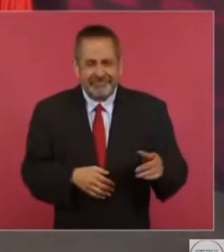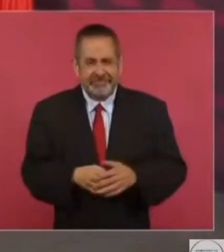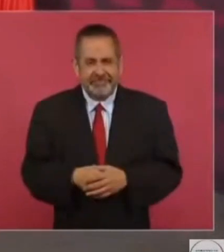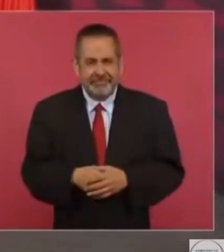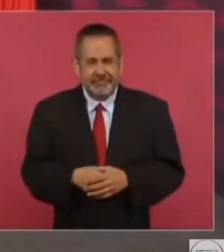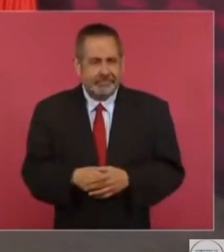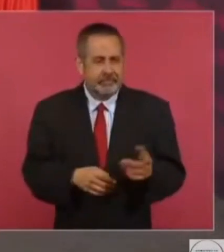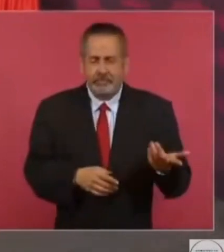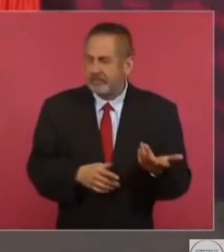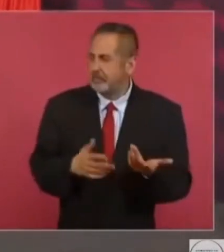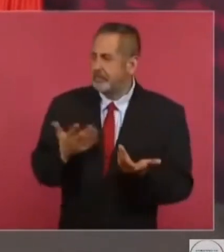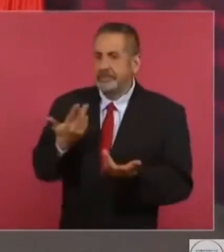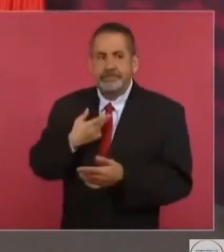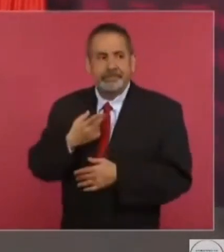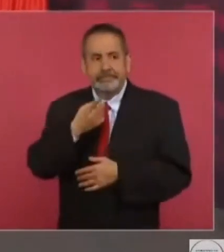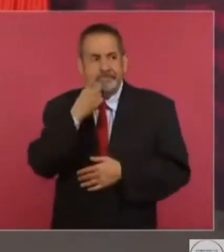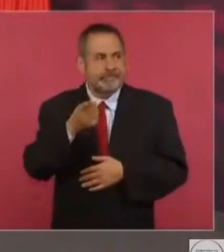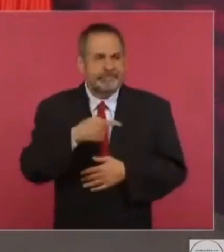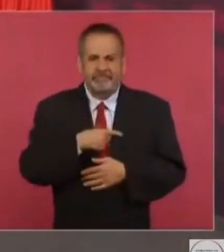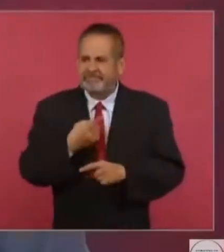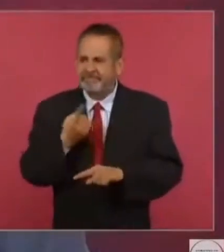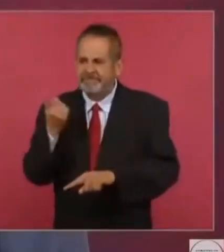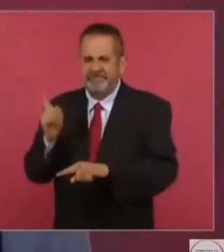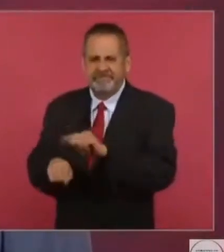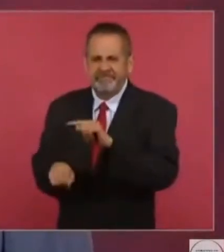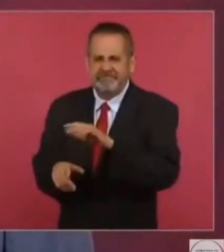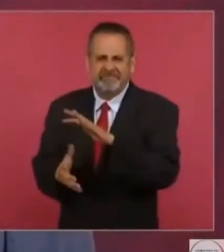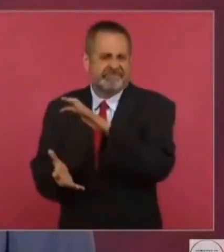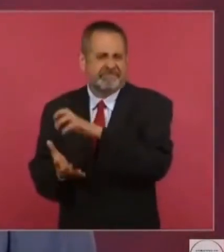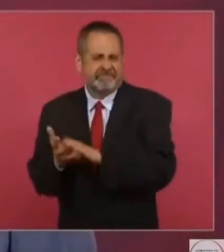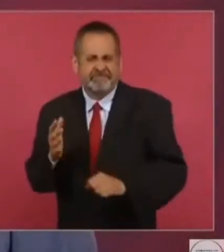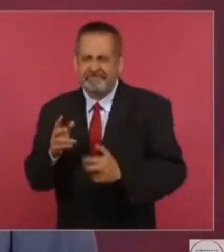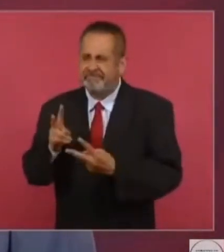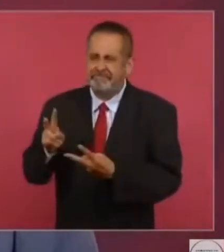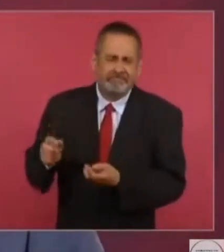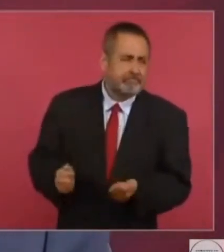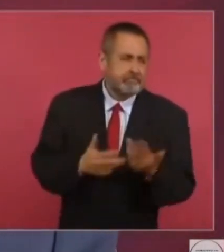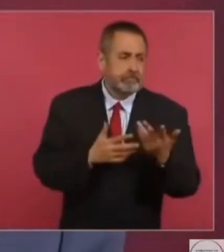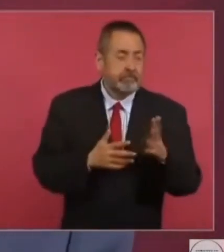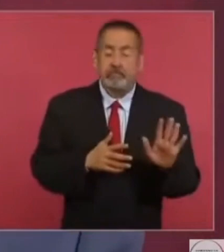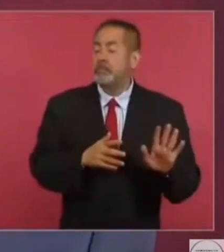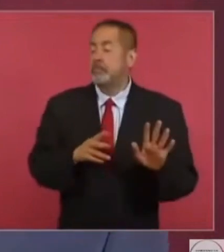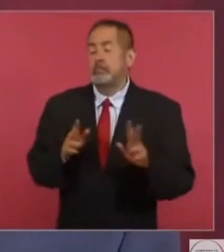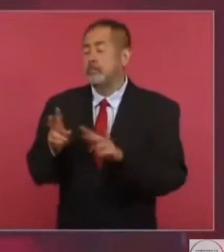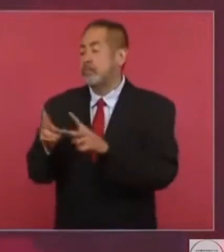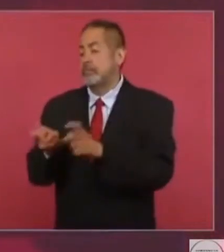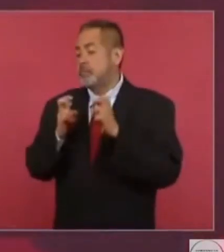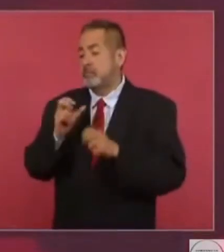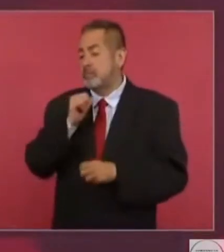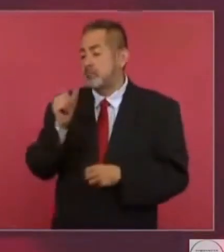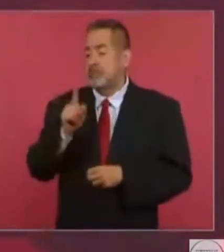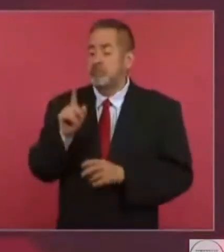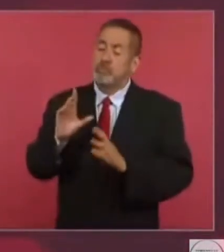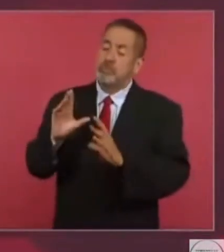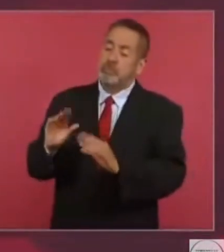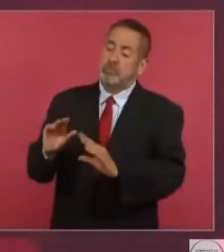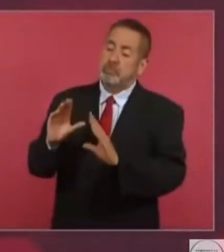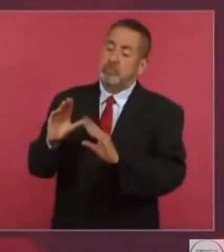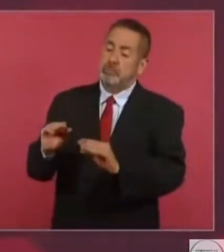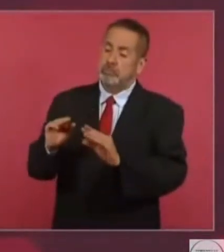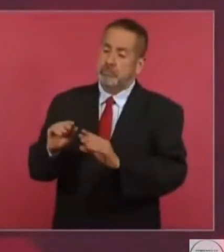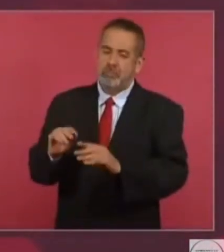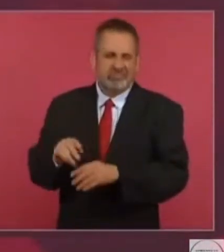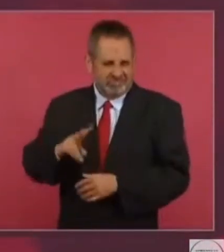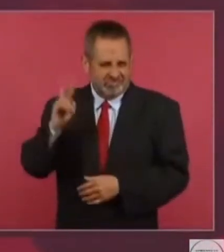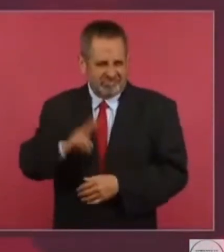alguna justificación para saquearnos, porque la verdad lo que querían era el